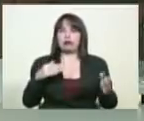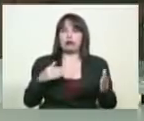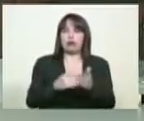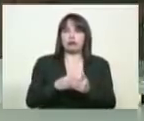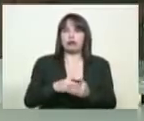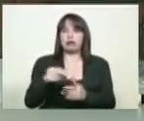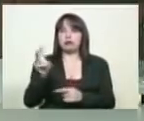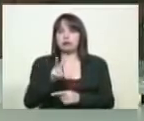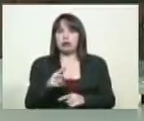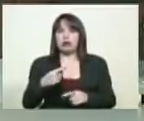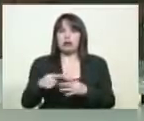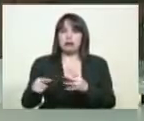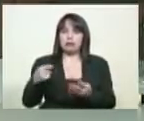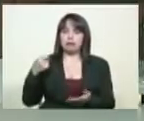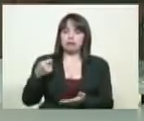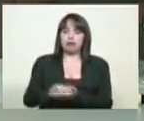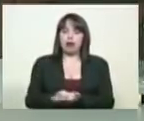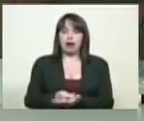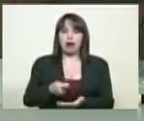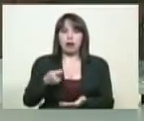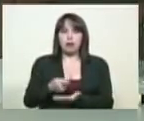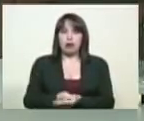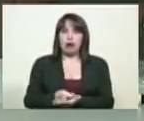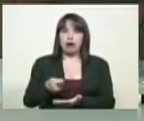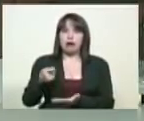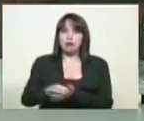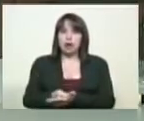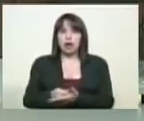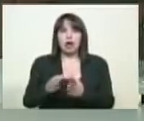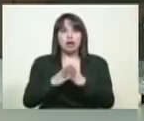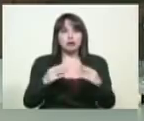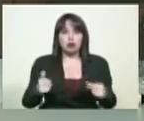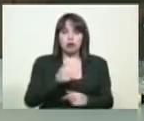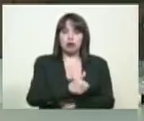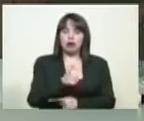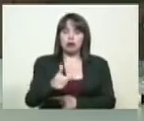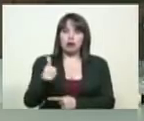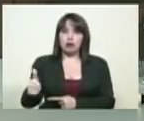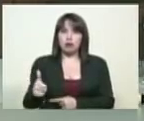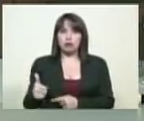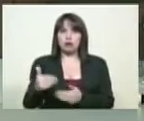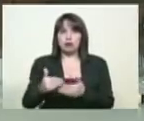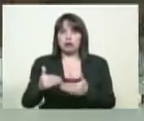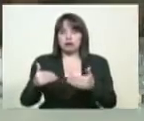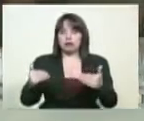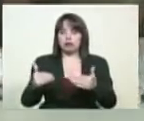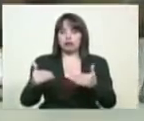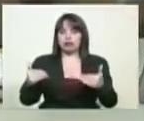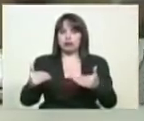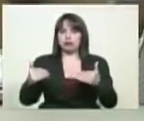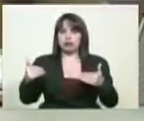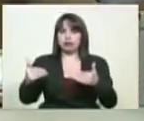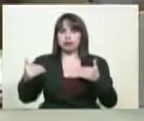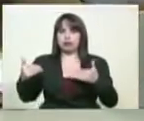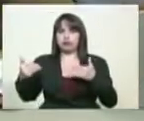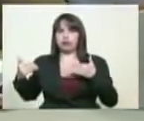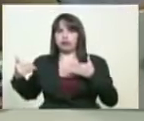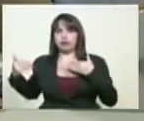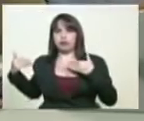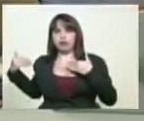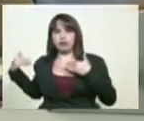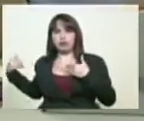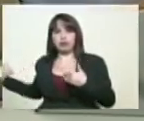al jefe del gremio tal al otro al otro al otro y van echando para atrás echando para atrás y eso aunado